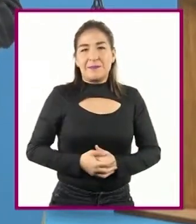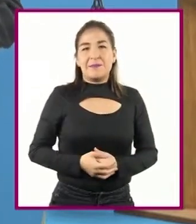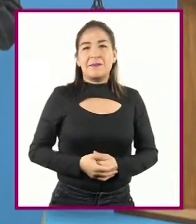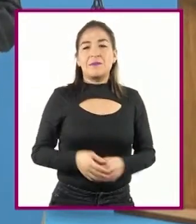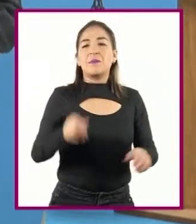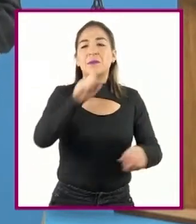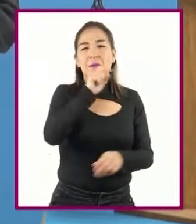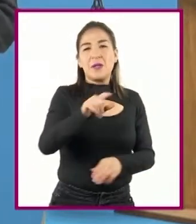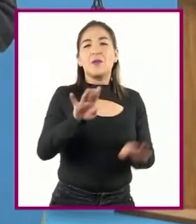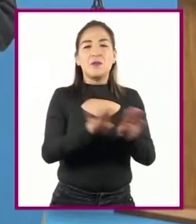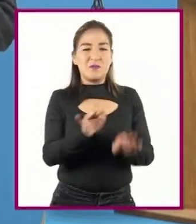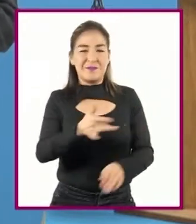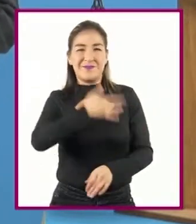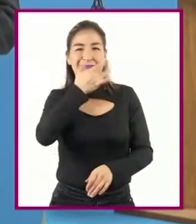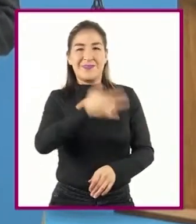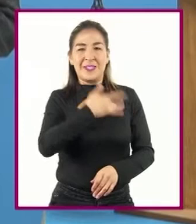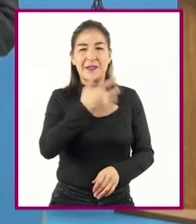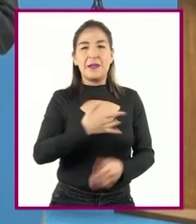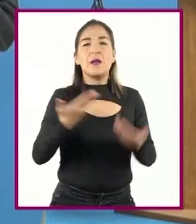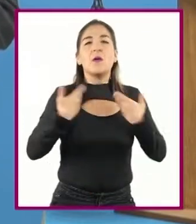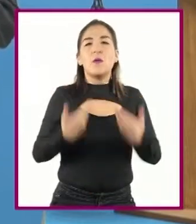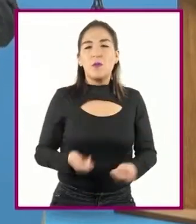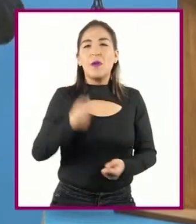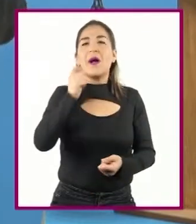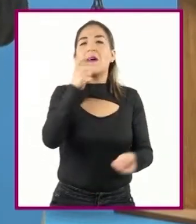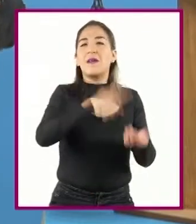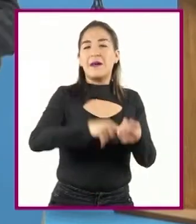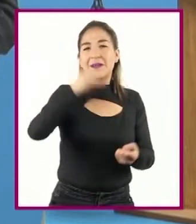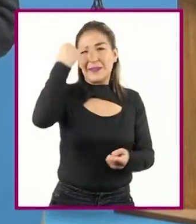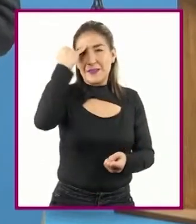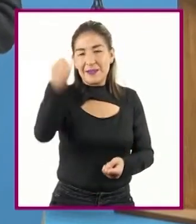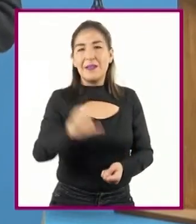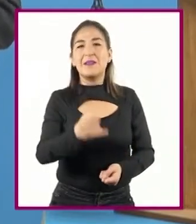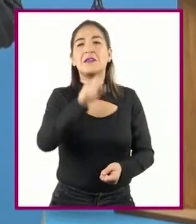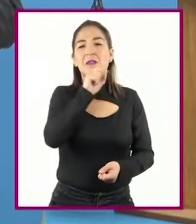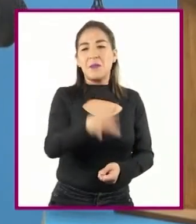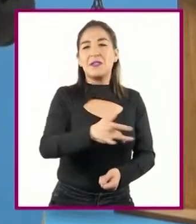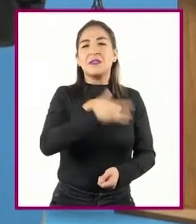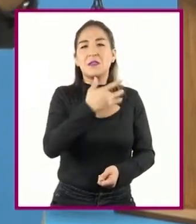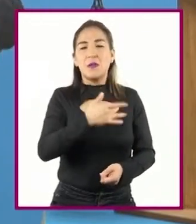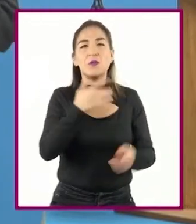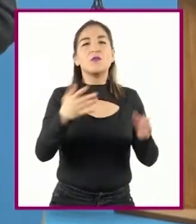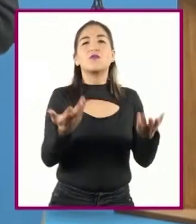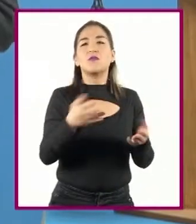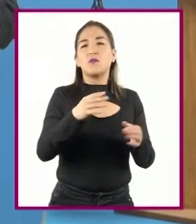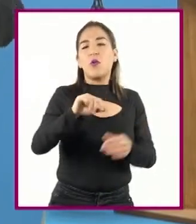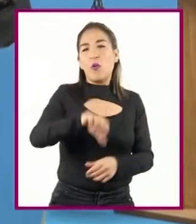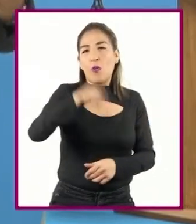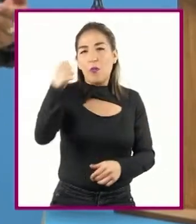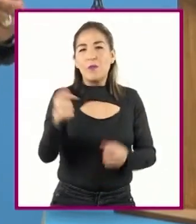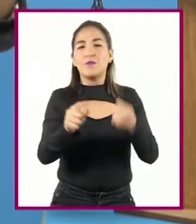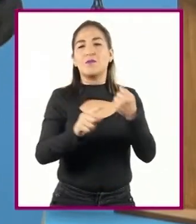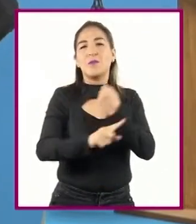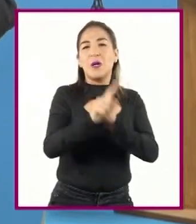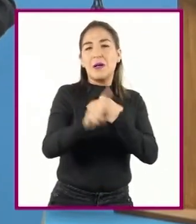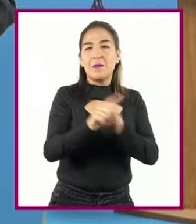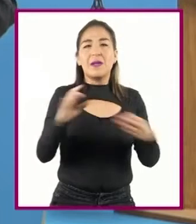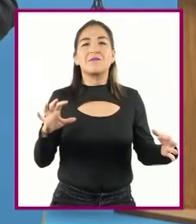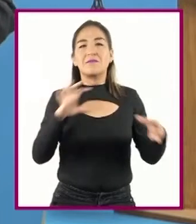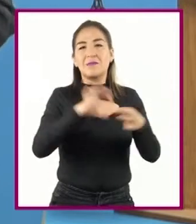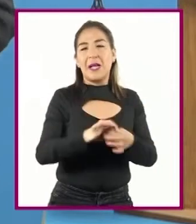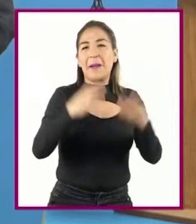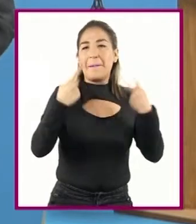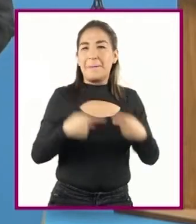y consentimiento, comprensión de ideas y sentimientos frente a otros hechos que relacionan a